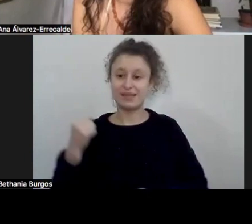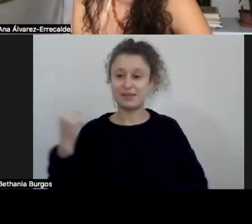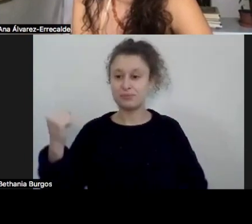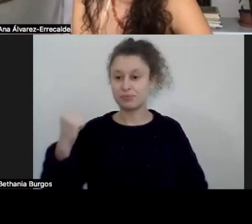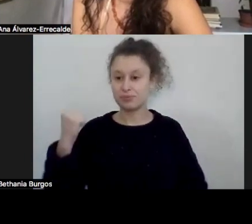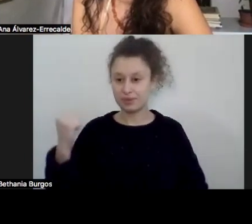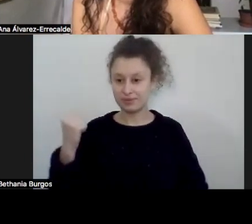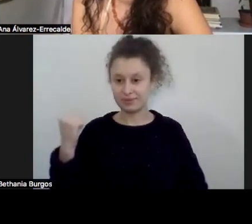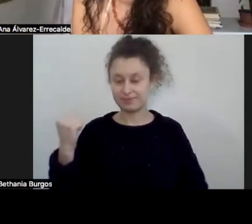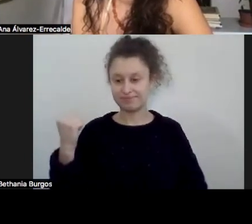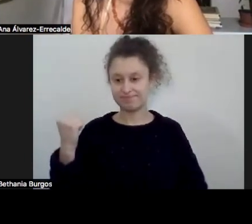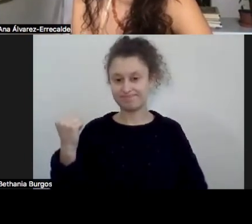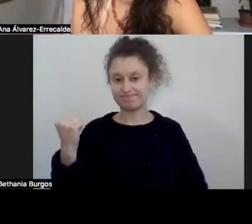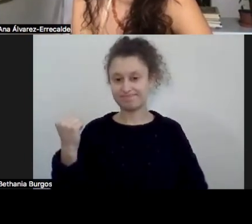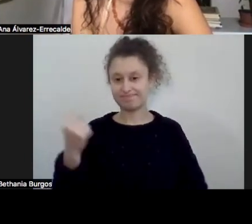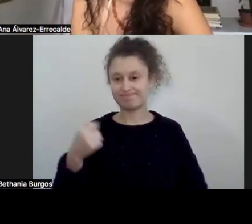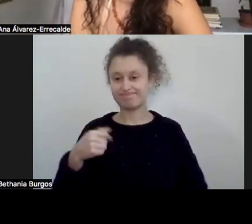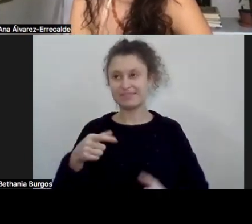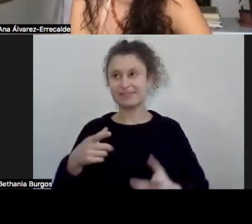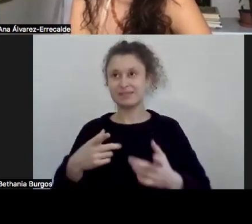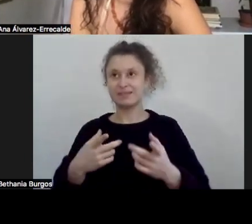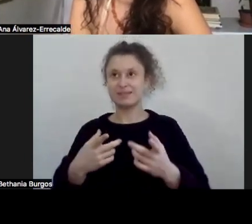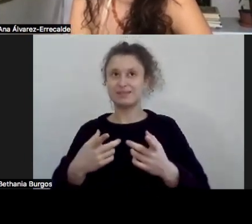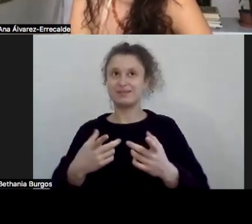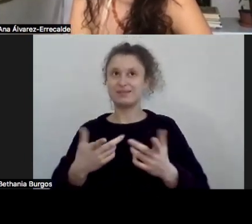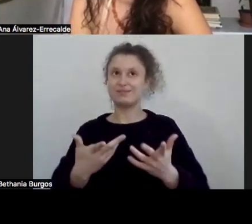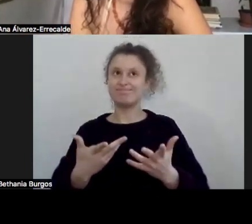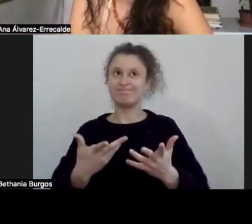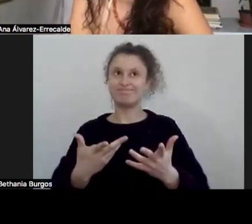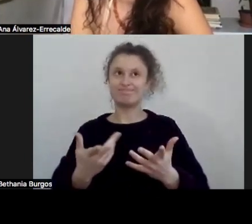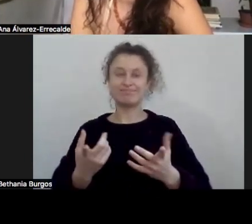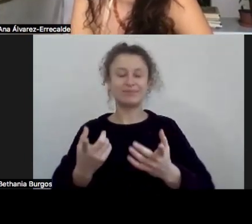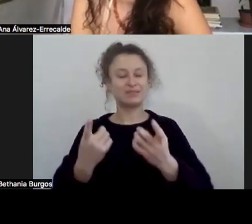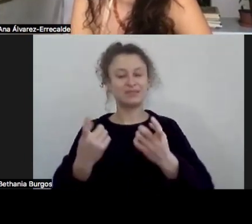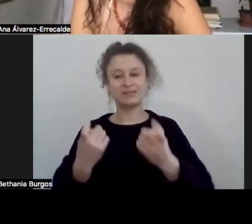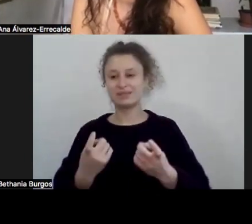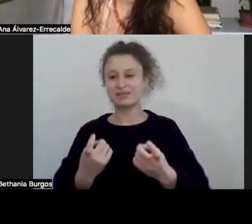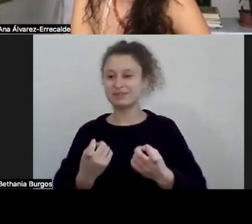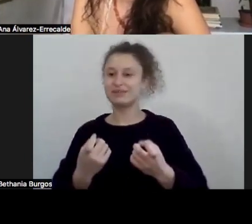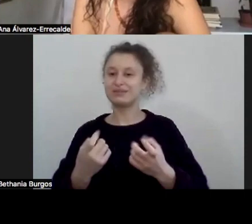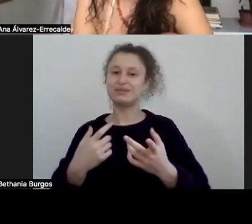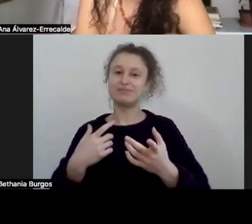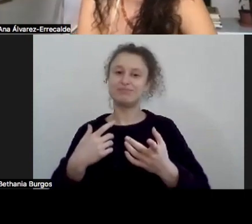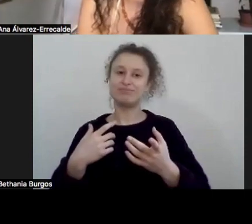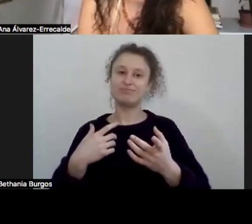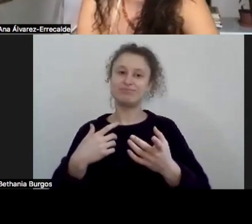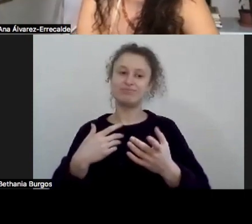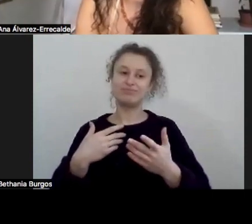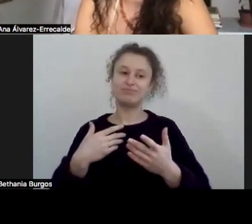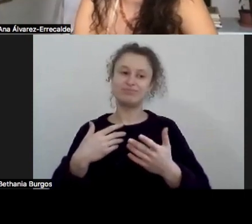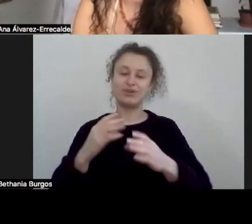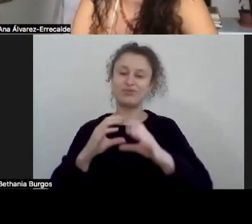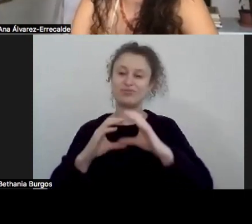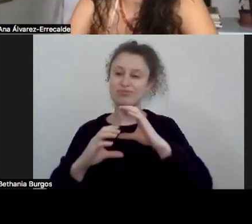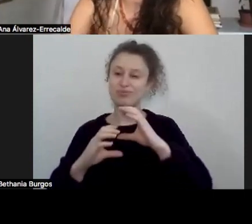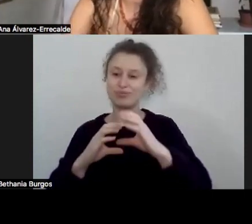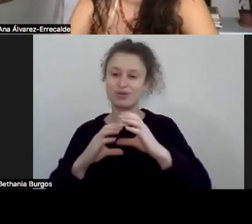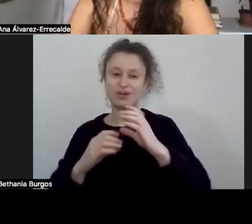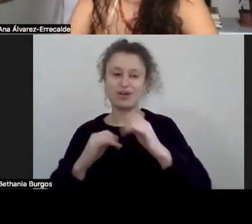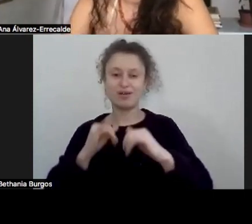esta, esta necesidad de comunicar cómo dentro de casa sostenemos la vida y la muerte,